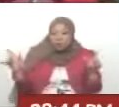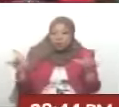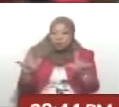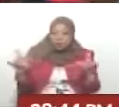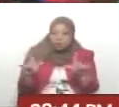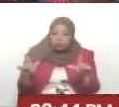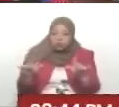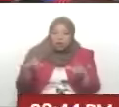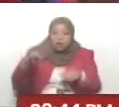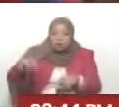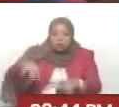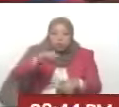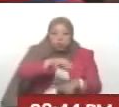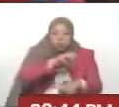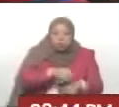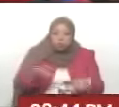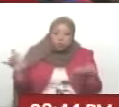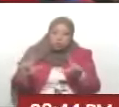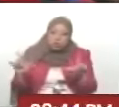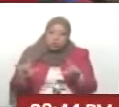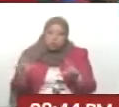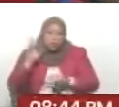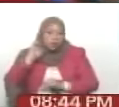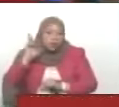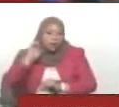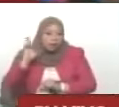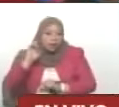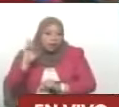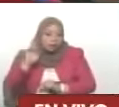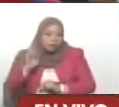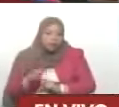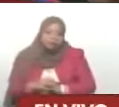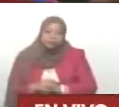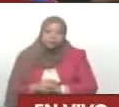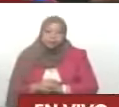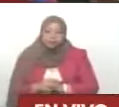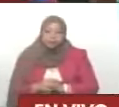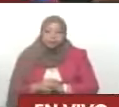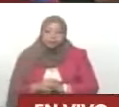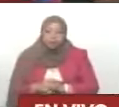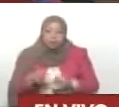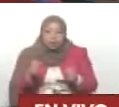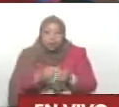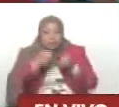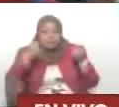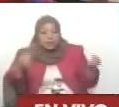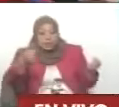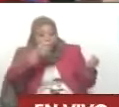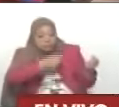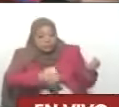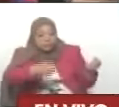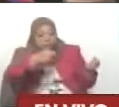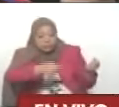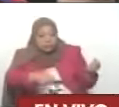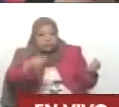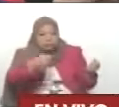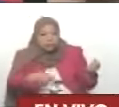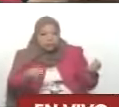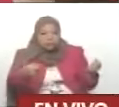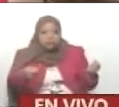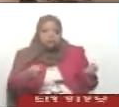medios regionales. Si hay televisión, televisión. Si hay radio, radio. Si hay prensa escrita que todavía imprimen, prensa